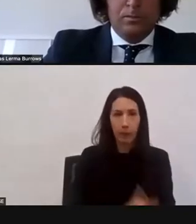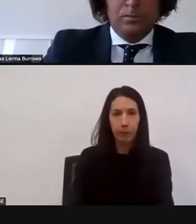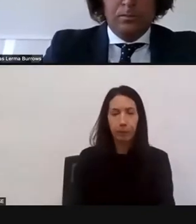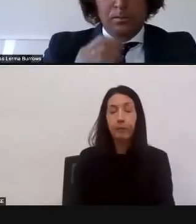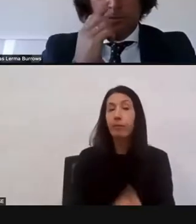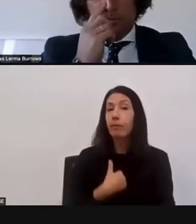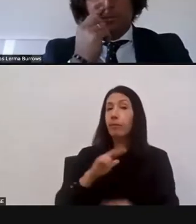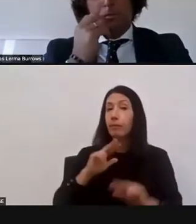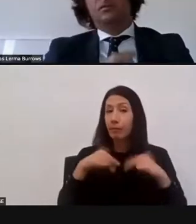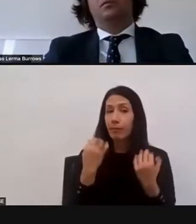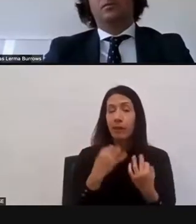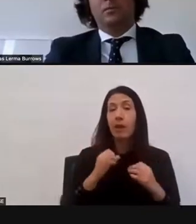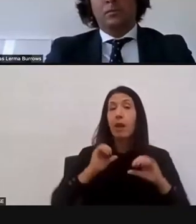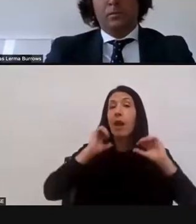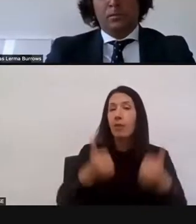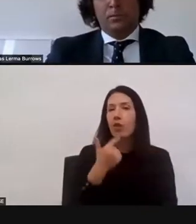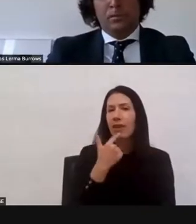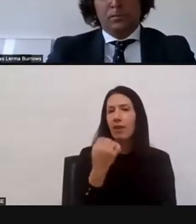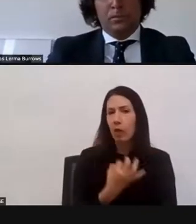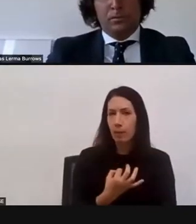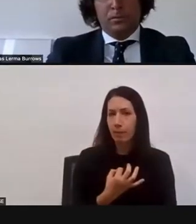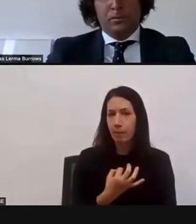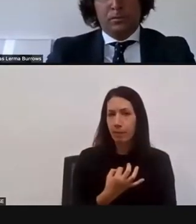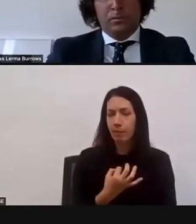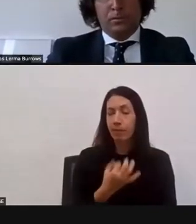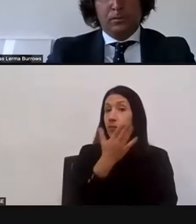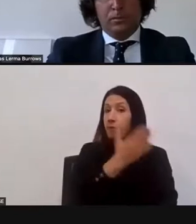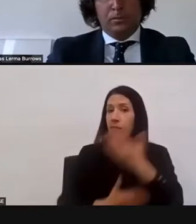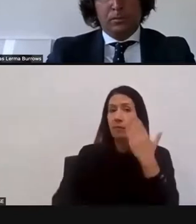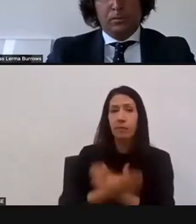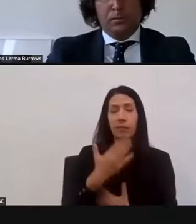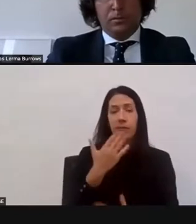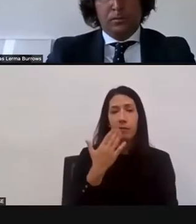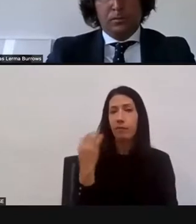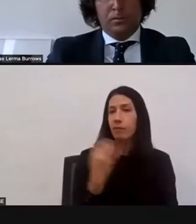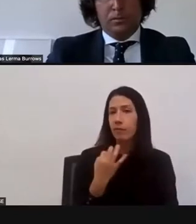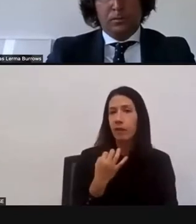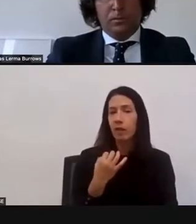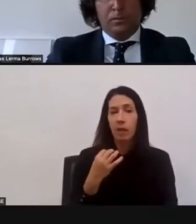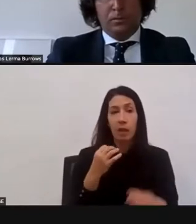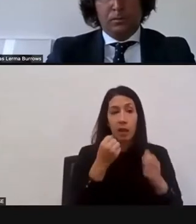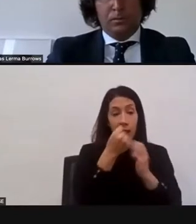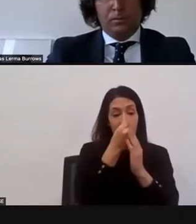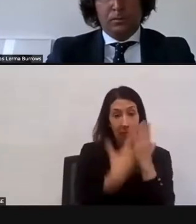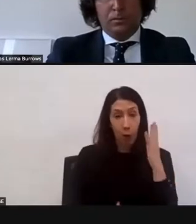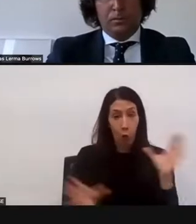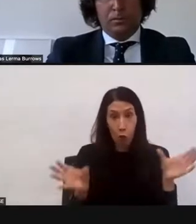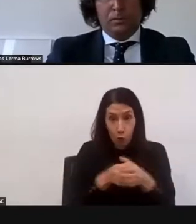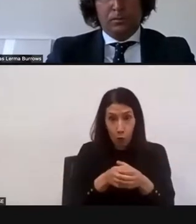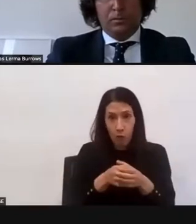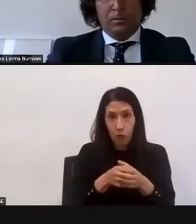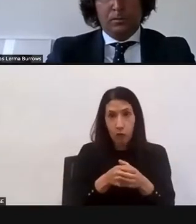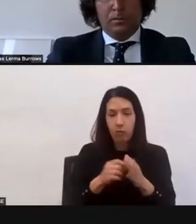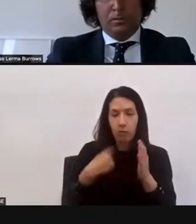Permíteme, Miguel Ángel, empezar diciendo que, claro, la discapacidad es uno de los grupos que aparece mencionado expresamente en